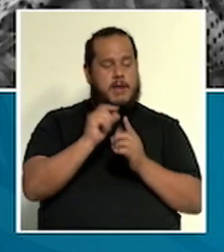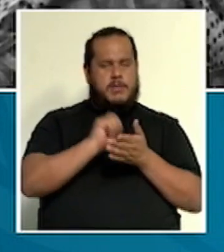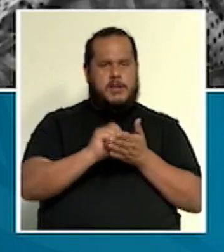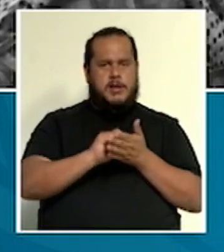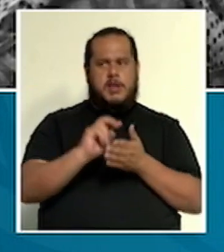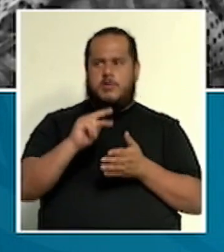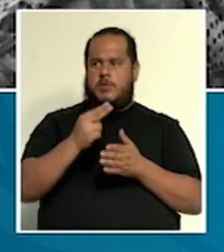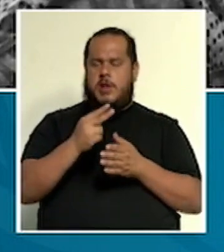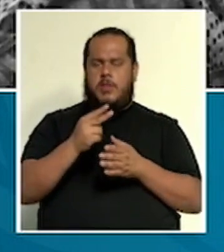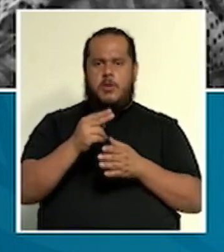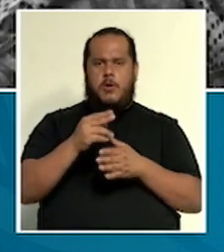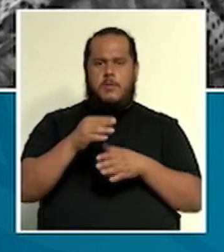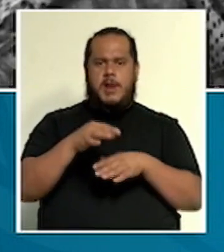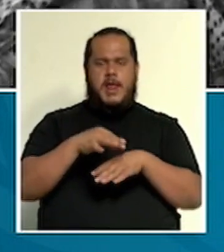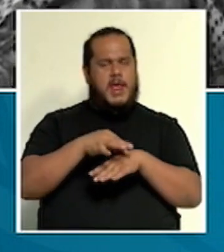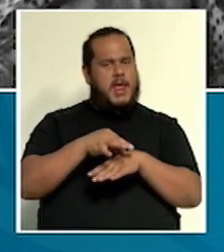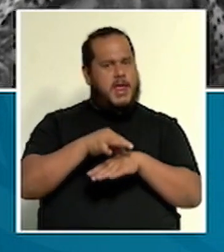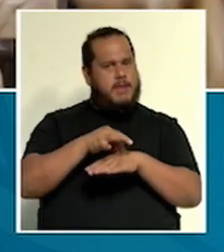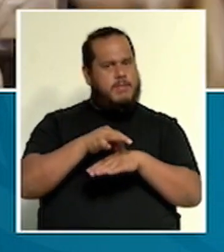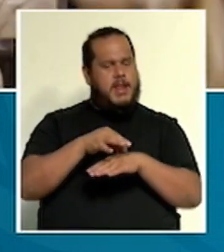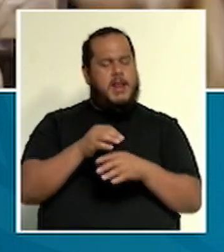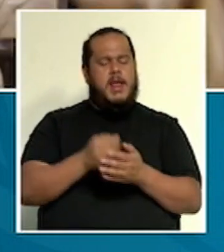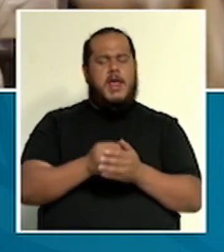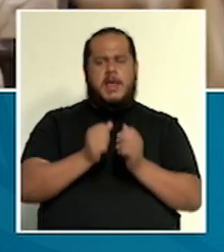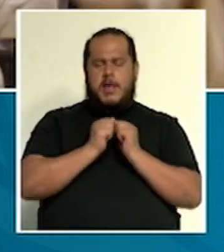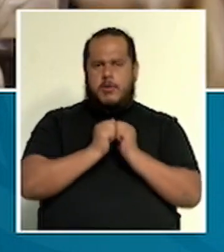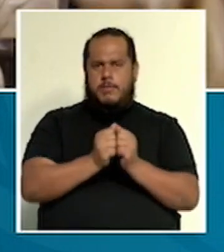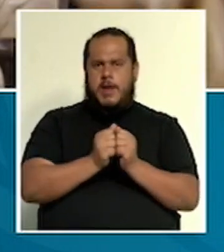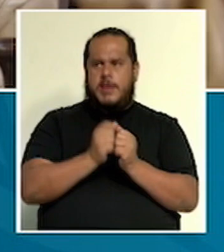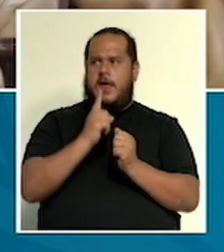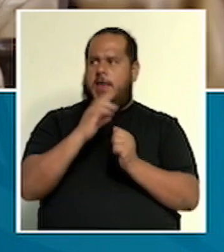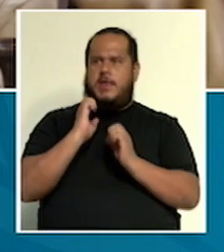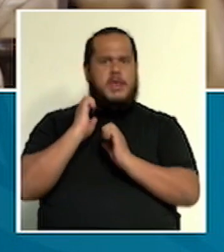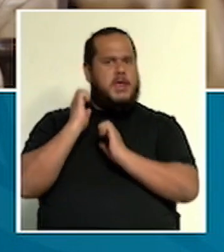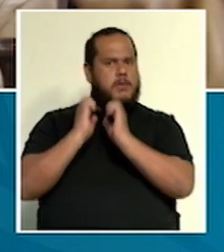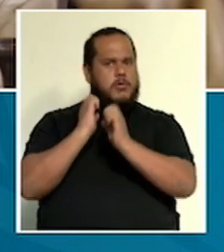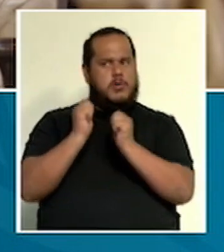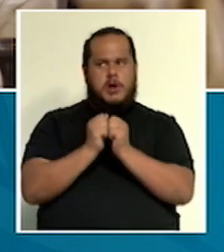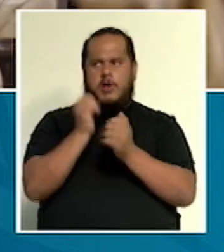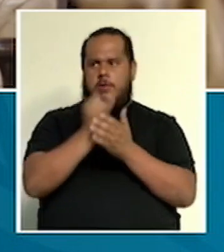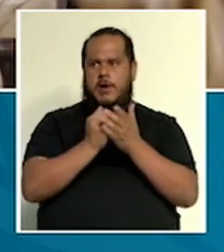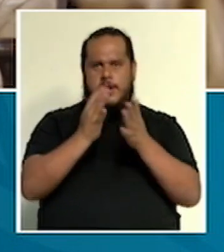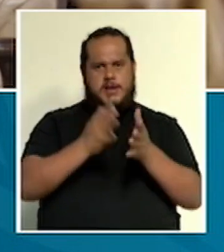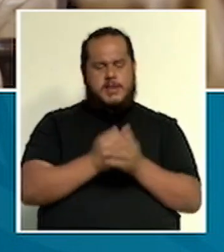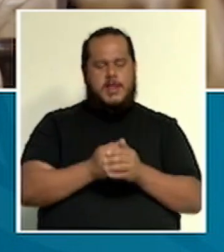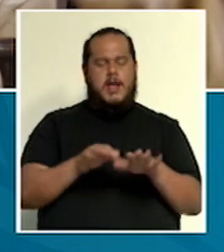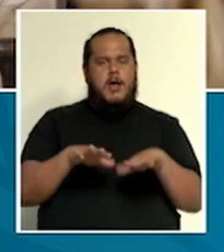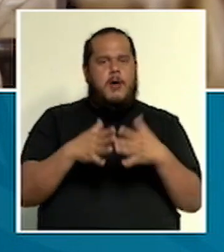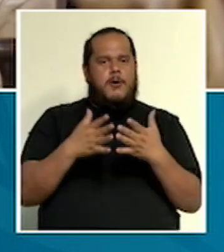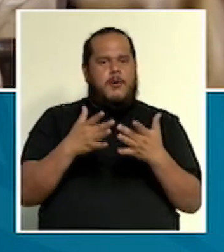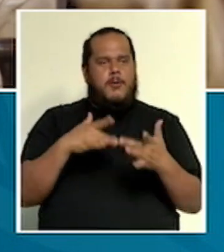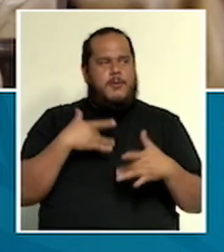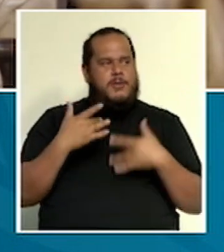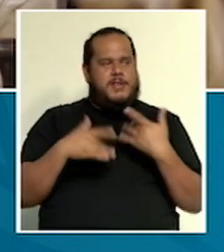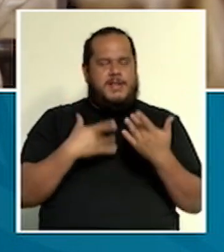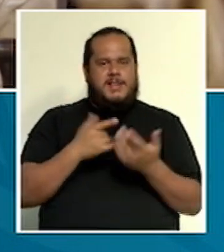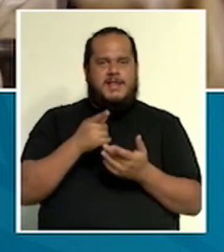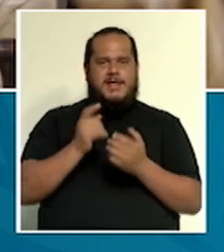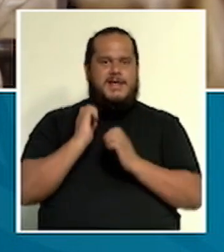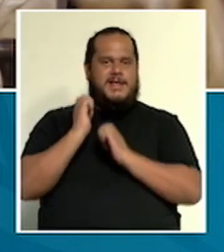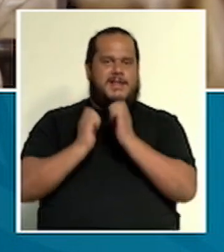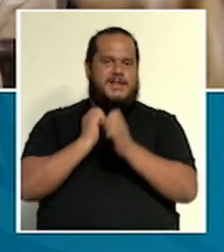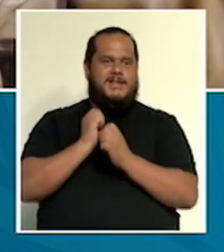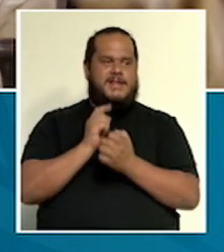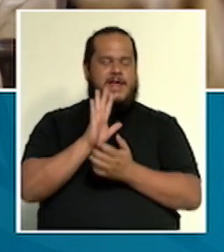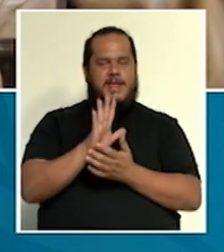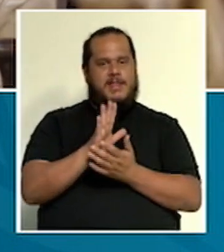piel que acompaña y evoluciona con el artista. ¿Cómo siente esa evolución en su